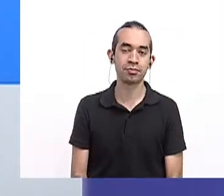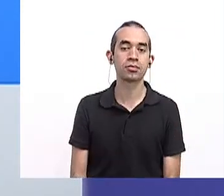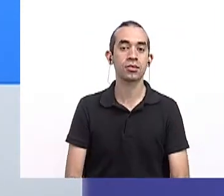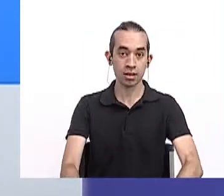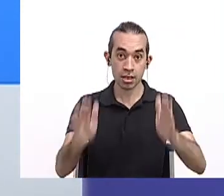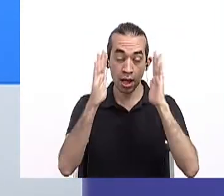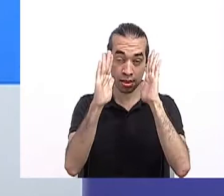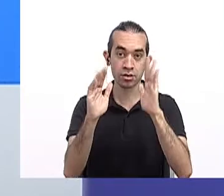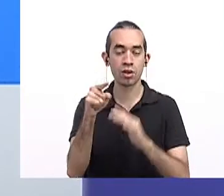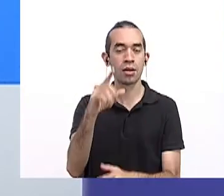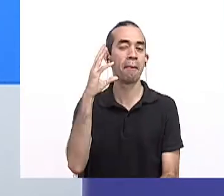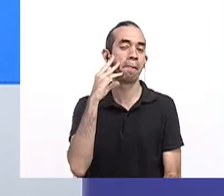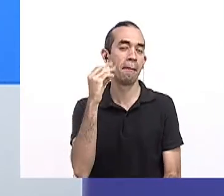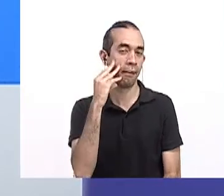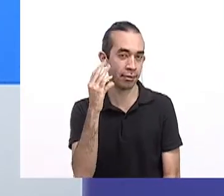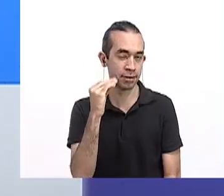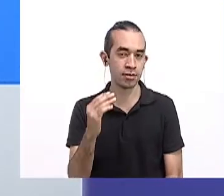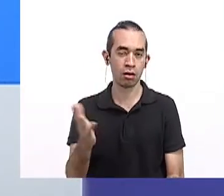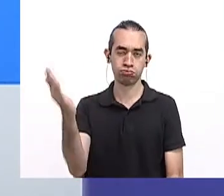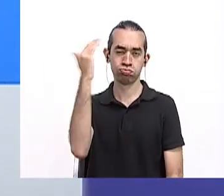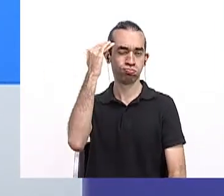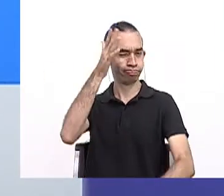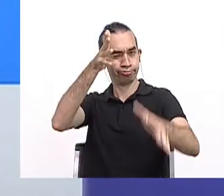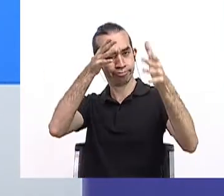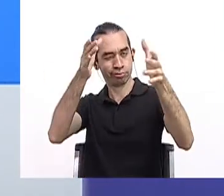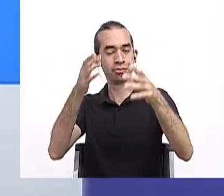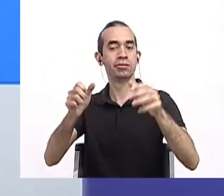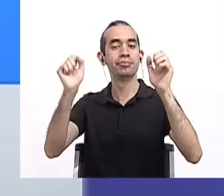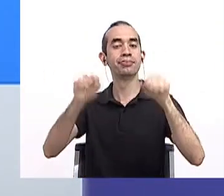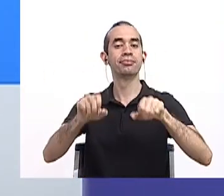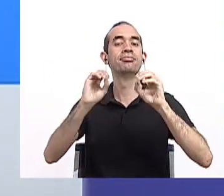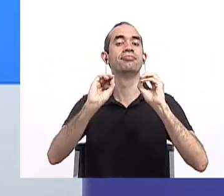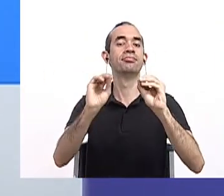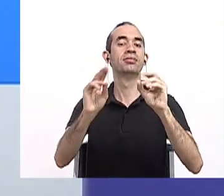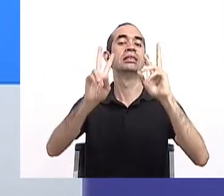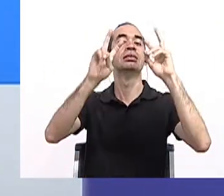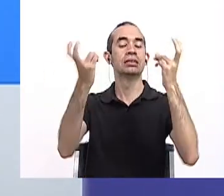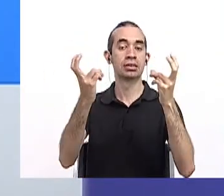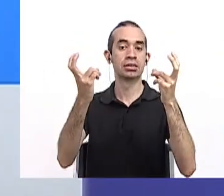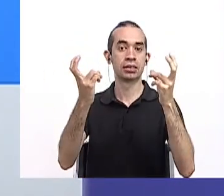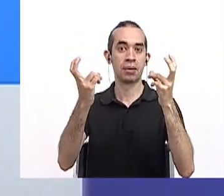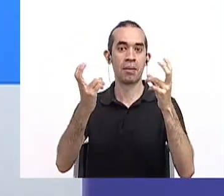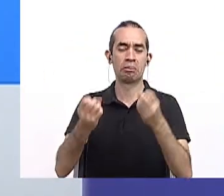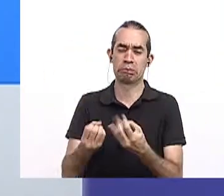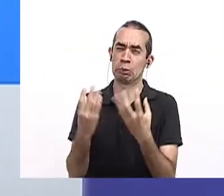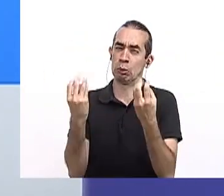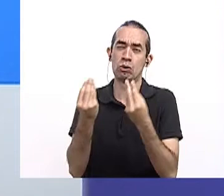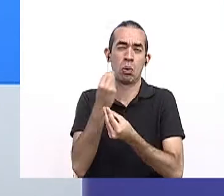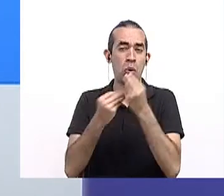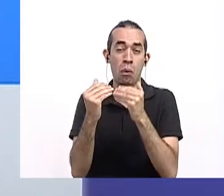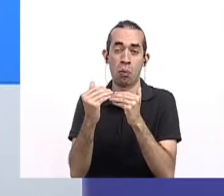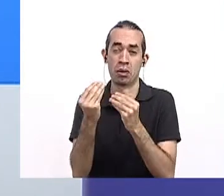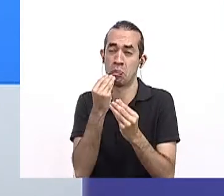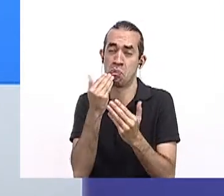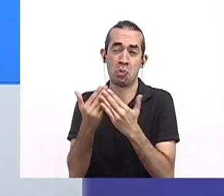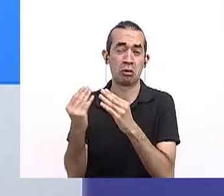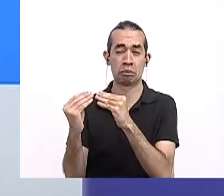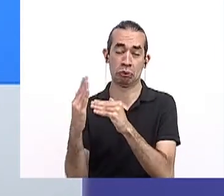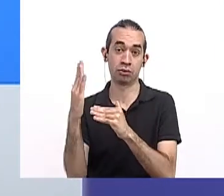desde su experiencia y amplio conocimiento nos puede dar sobre el tema del exceso de nutrientes